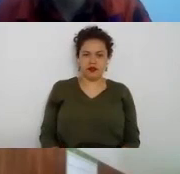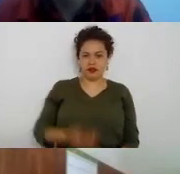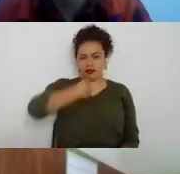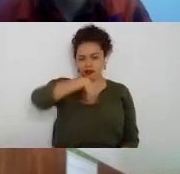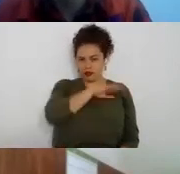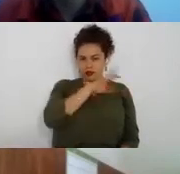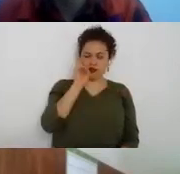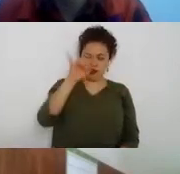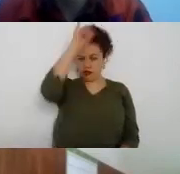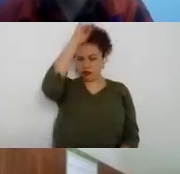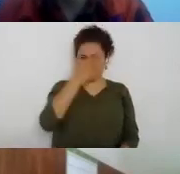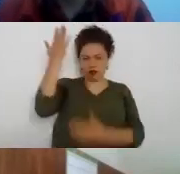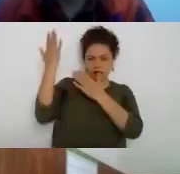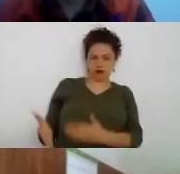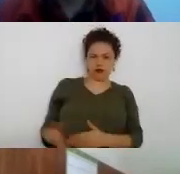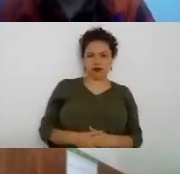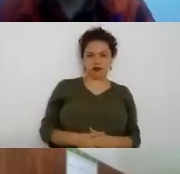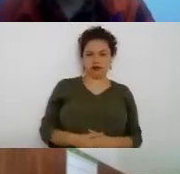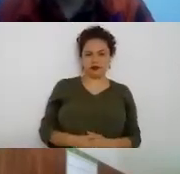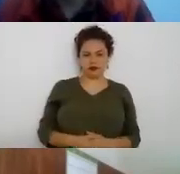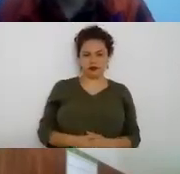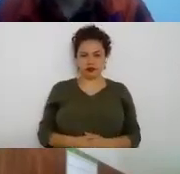apreciar en esta imagen,